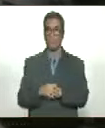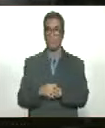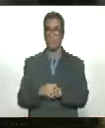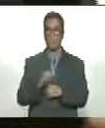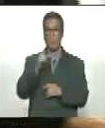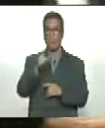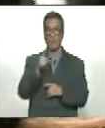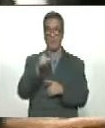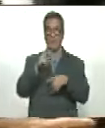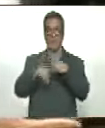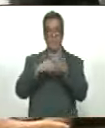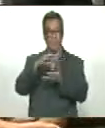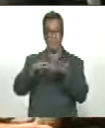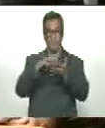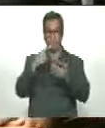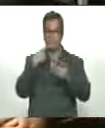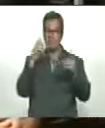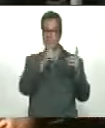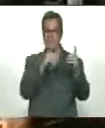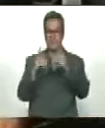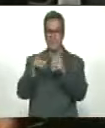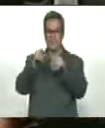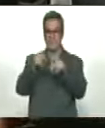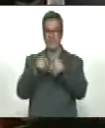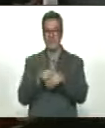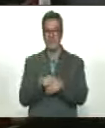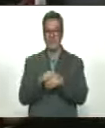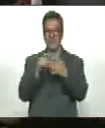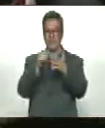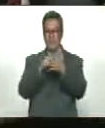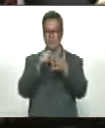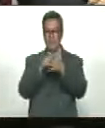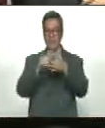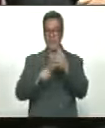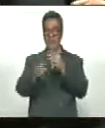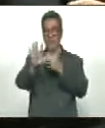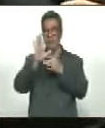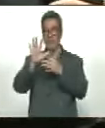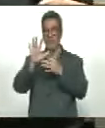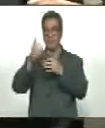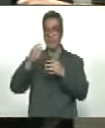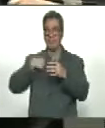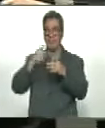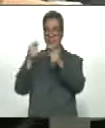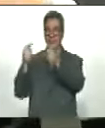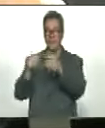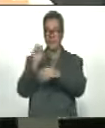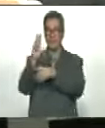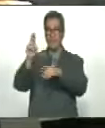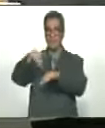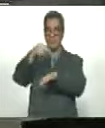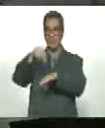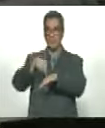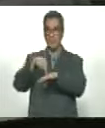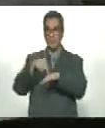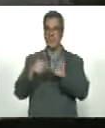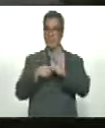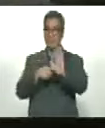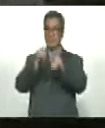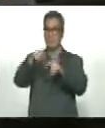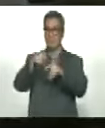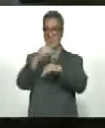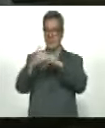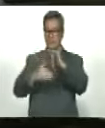Para no meterme en problemas, en el momento en que discutamos el punto 5 que corresponde al presupuesto de la Asamblea Nacional, presento también